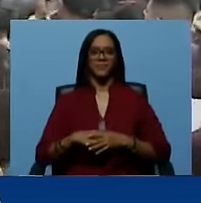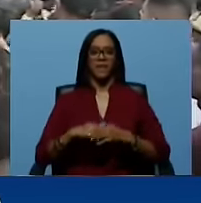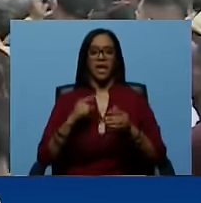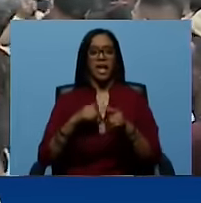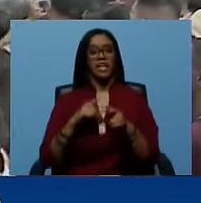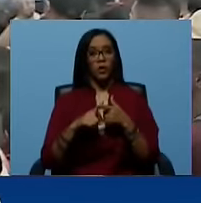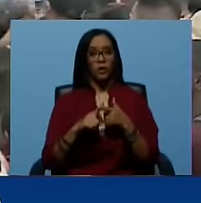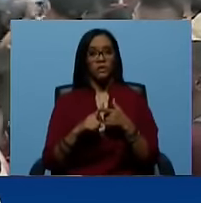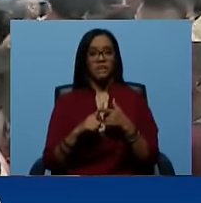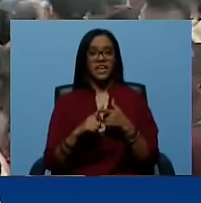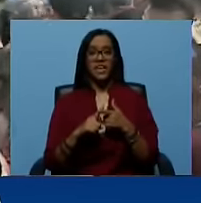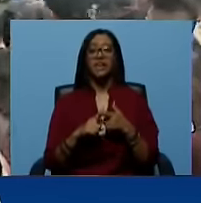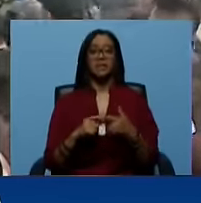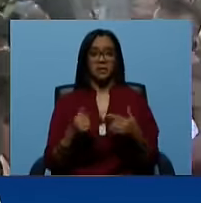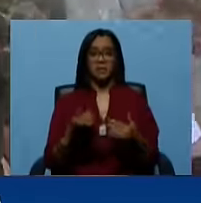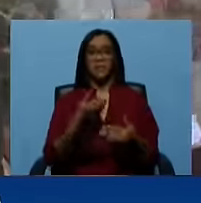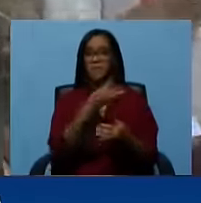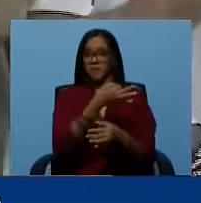Entonces cae como anillo al dedo.